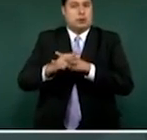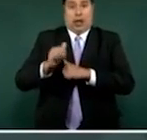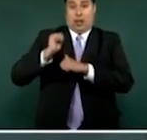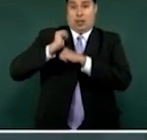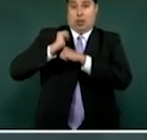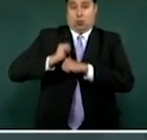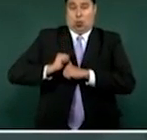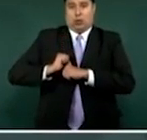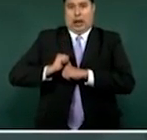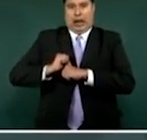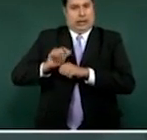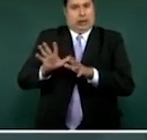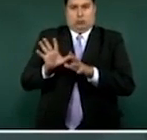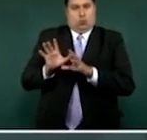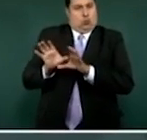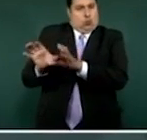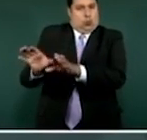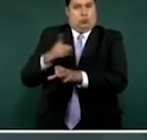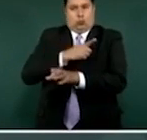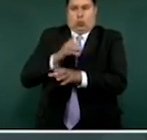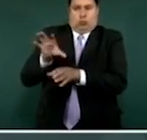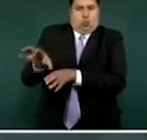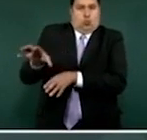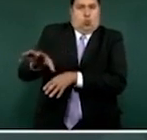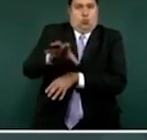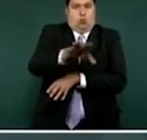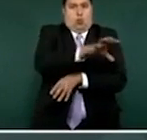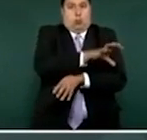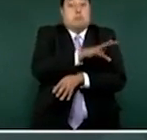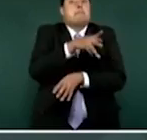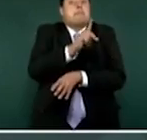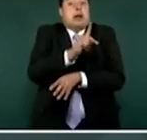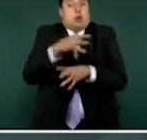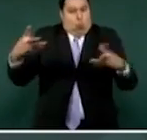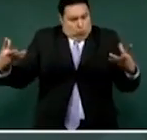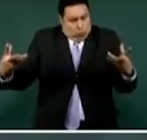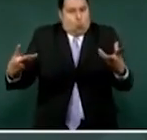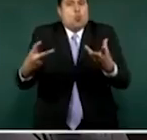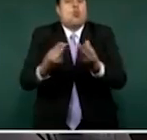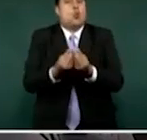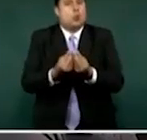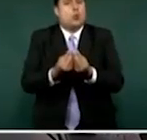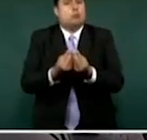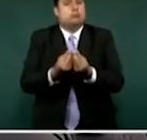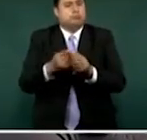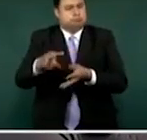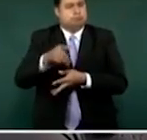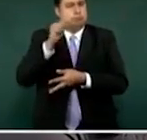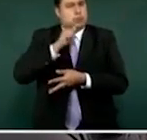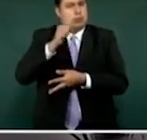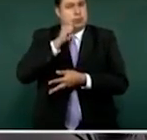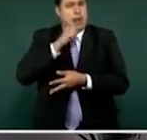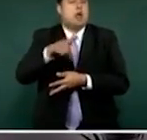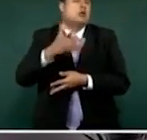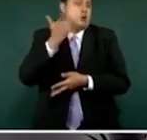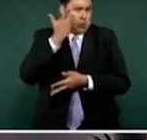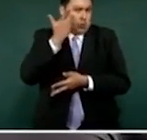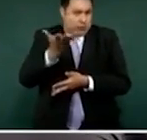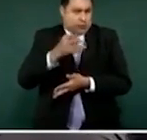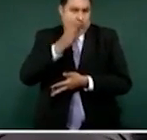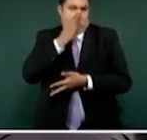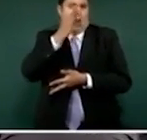autoridades autónomas, independientes, pero se trabaja de manera coordinada. Entonces, yo quiero